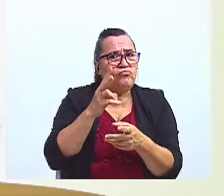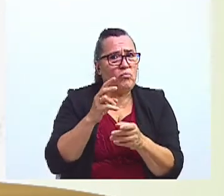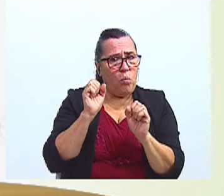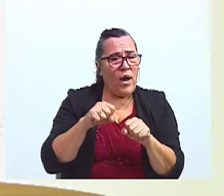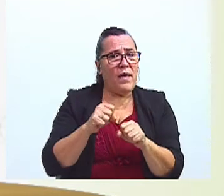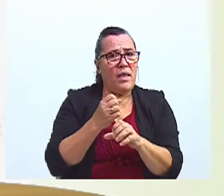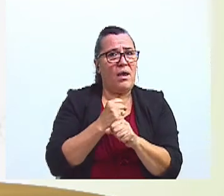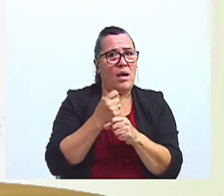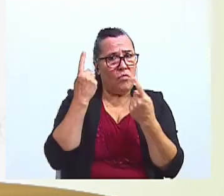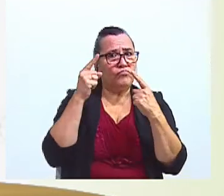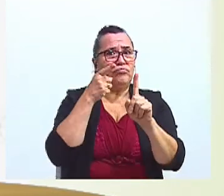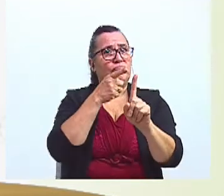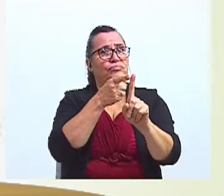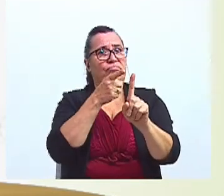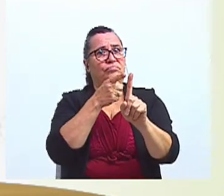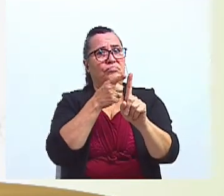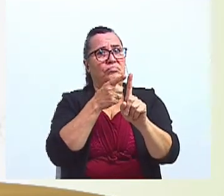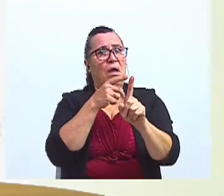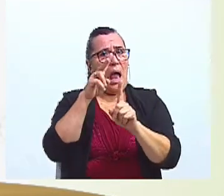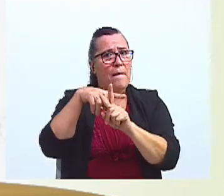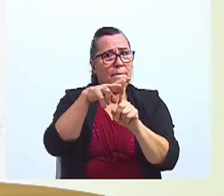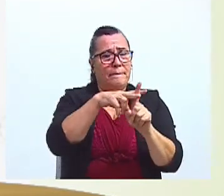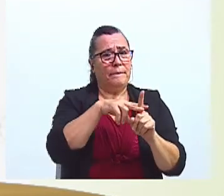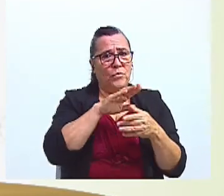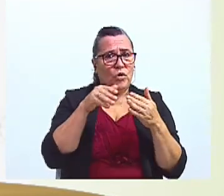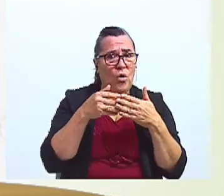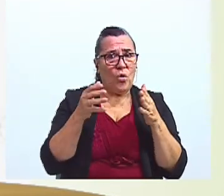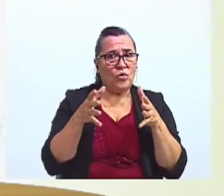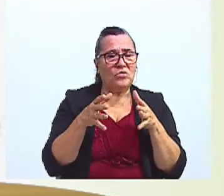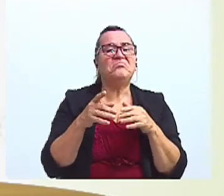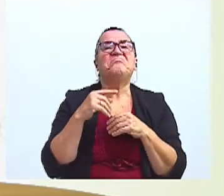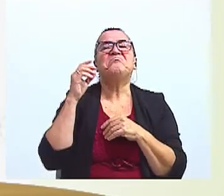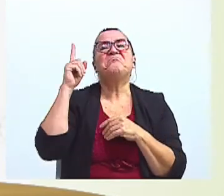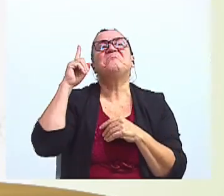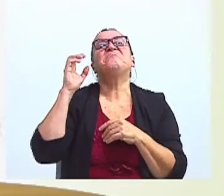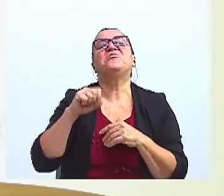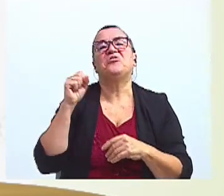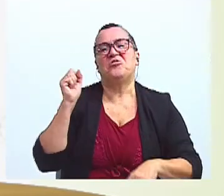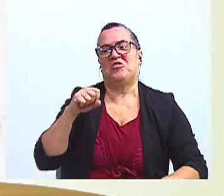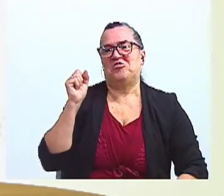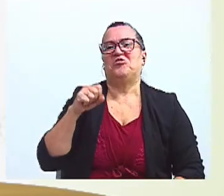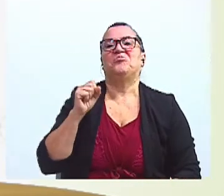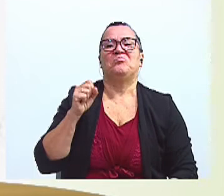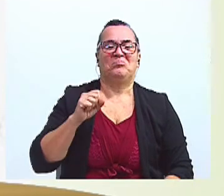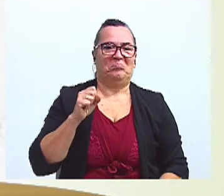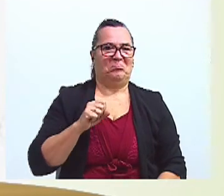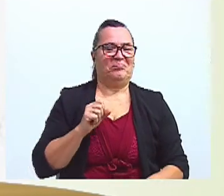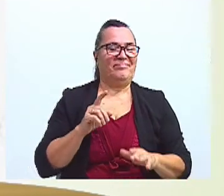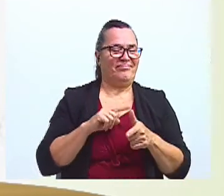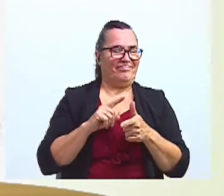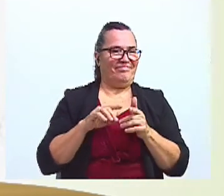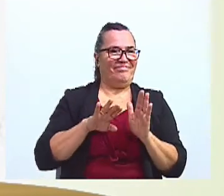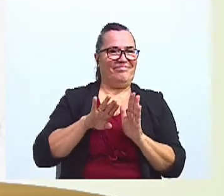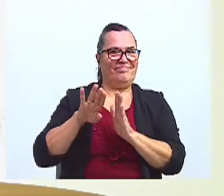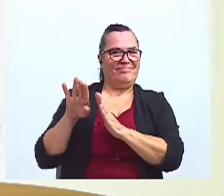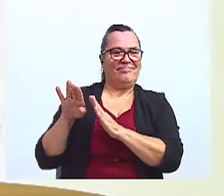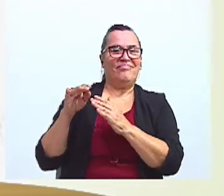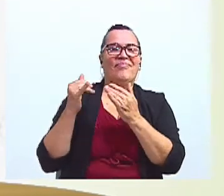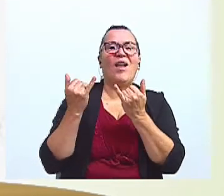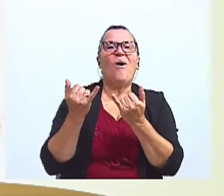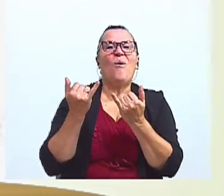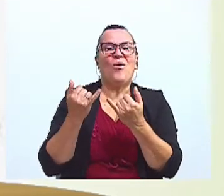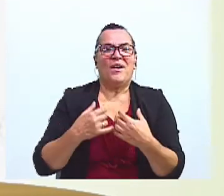realizable? ¿Que lo pueden poner en práctica todos? Yo creo que sí. Bueno, vamos a ir